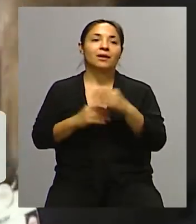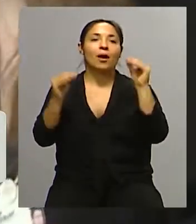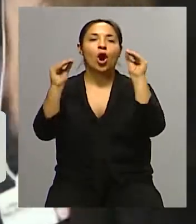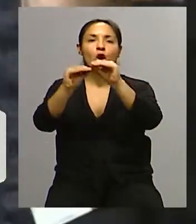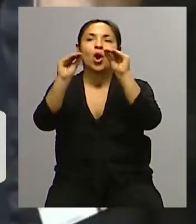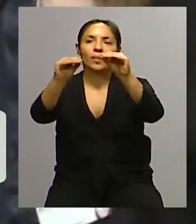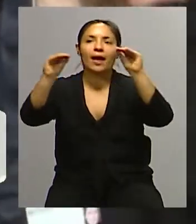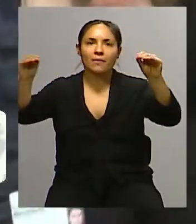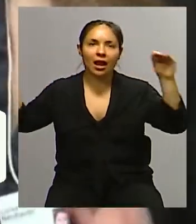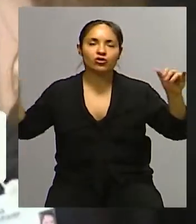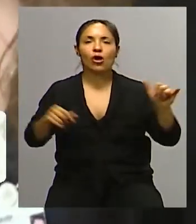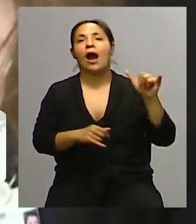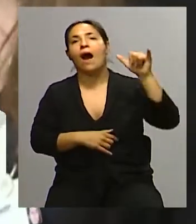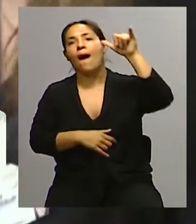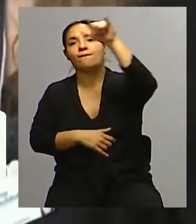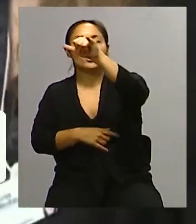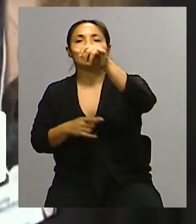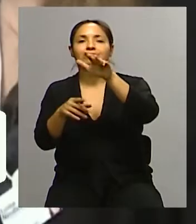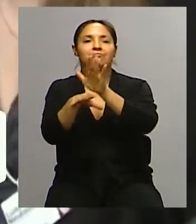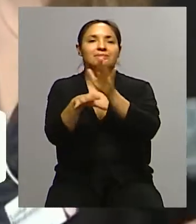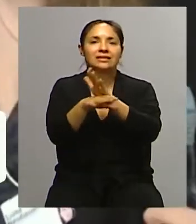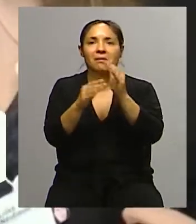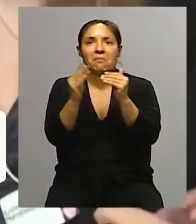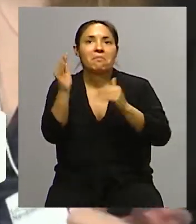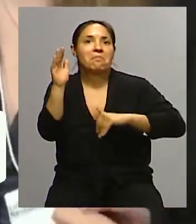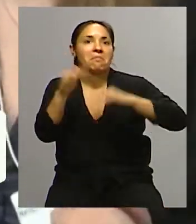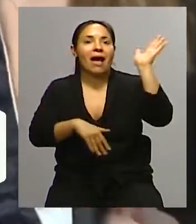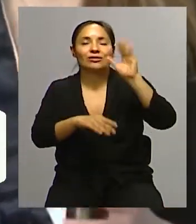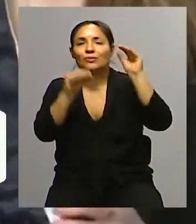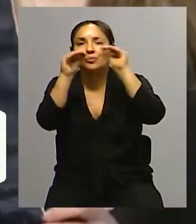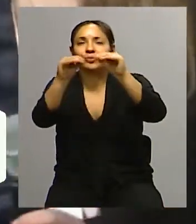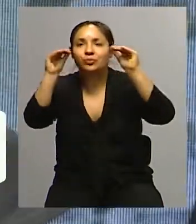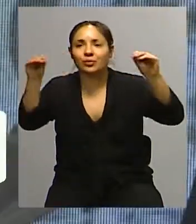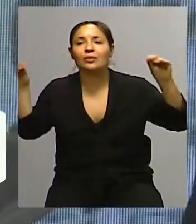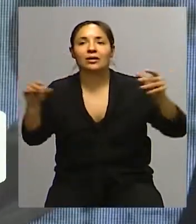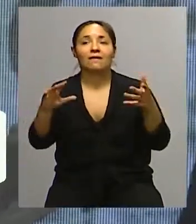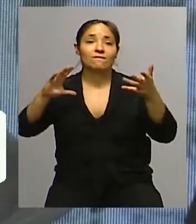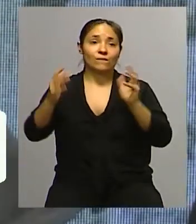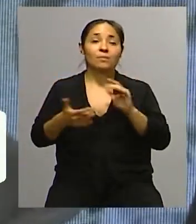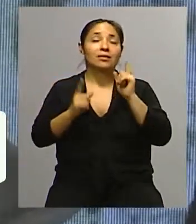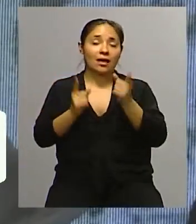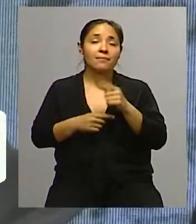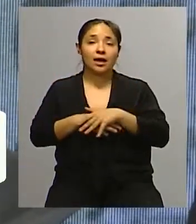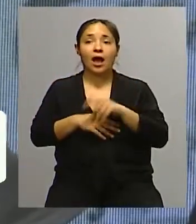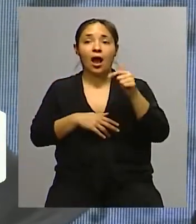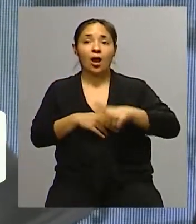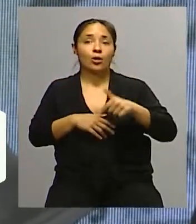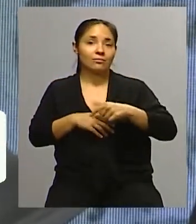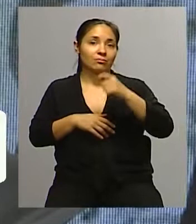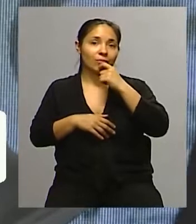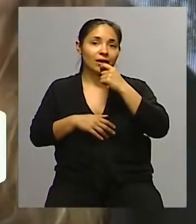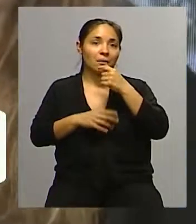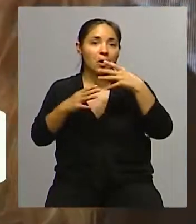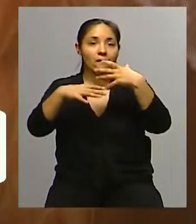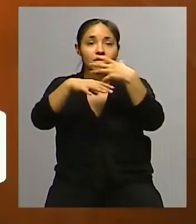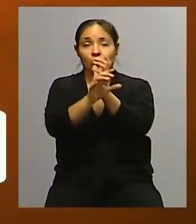que generan los aviones está claro que es una de las más elevadas y decían, bueno, es una manera, digo, también en tiempos de virtualidad podría haber sido virtual